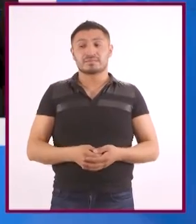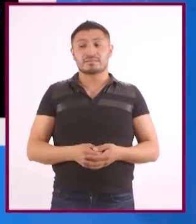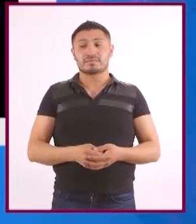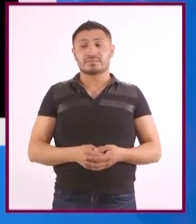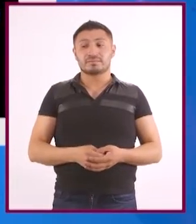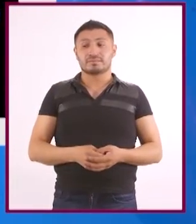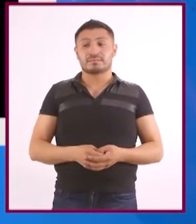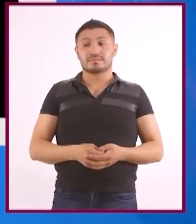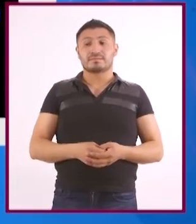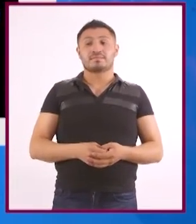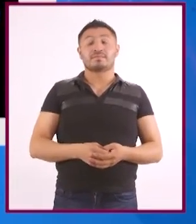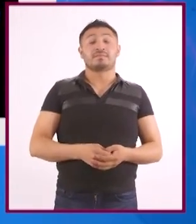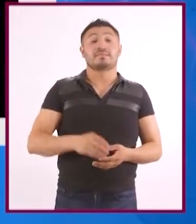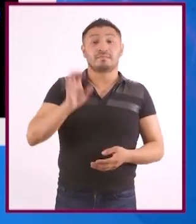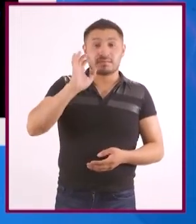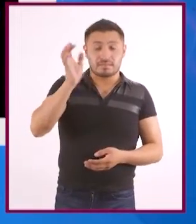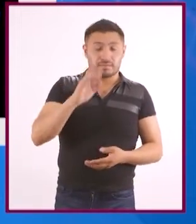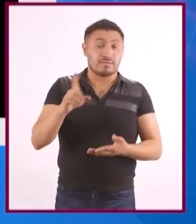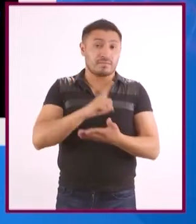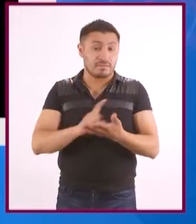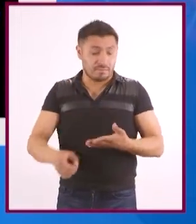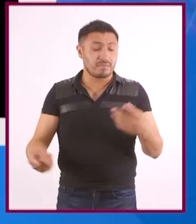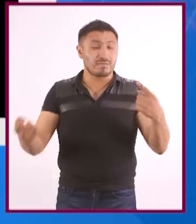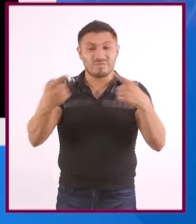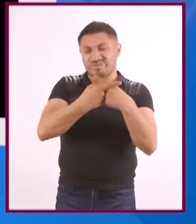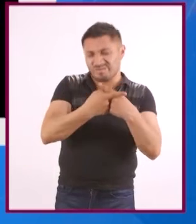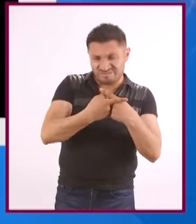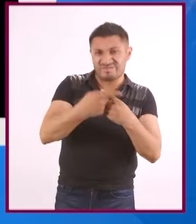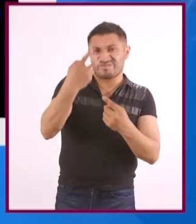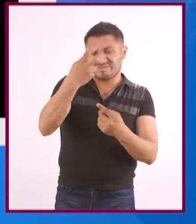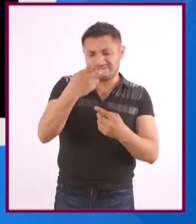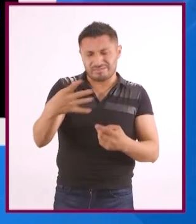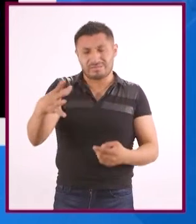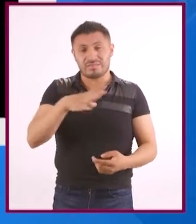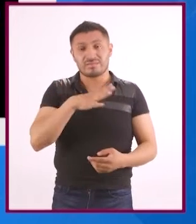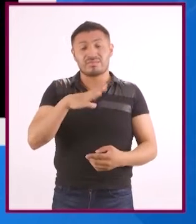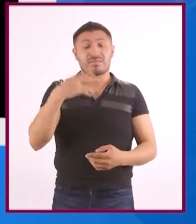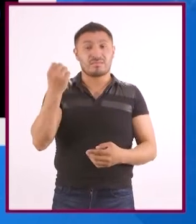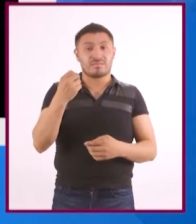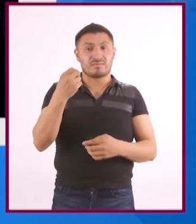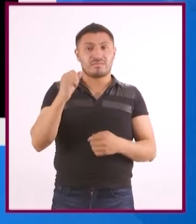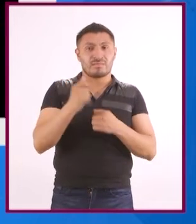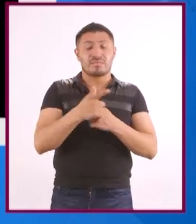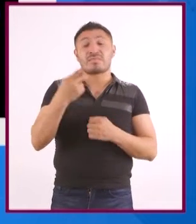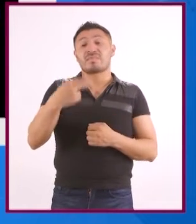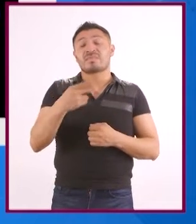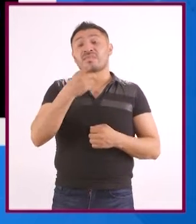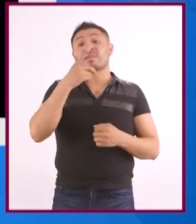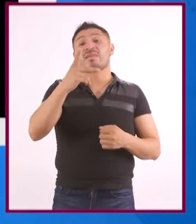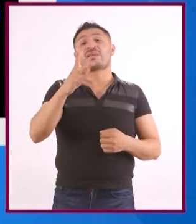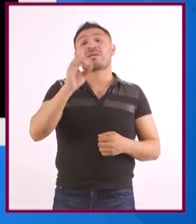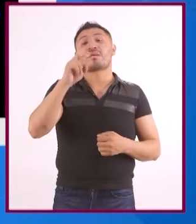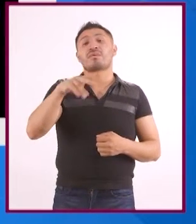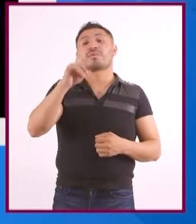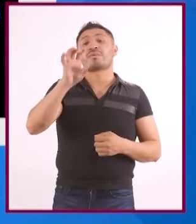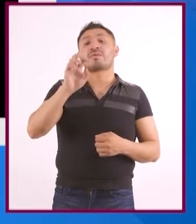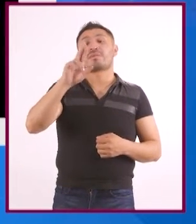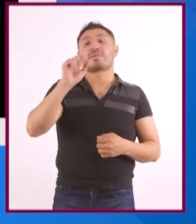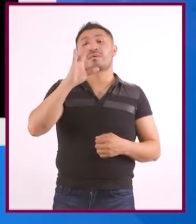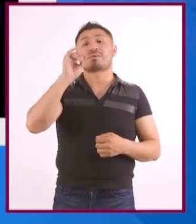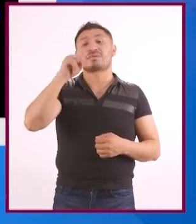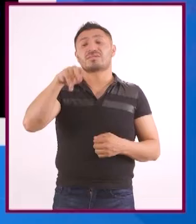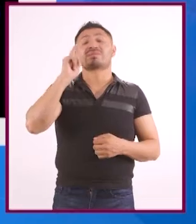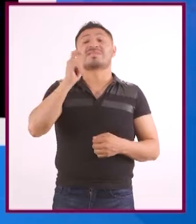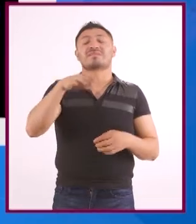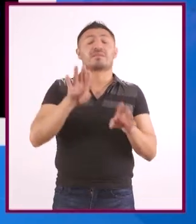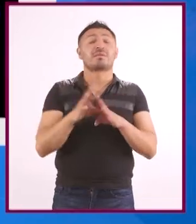las autoridades cuando derechos entran en conflicto es algo que llamamos en derecho una ponderación. Es decir,